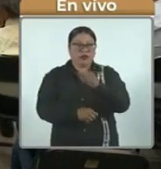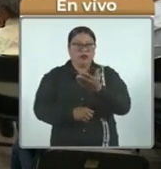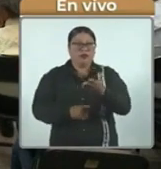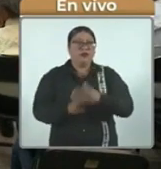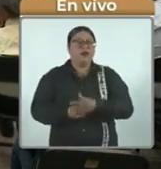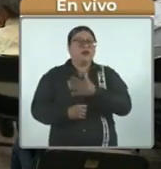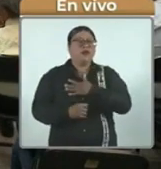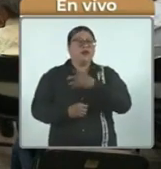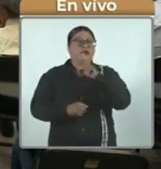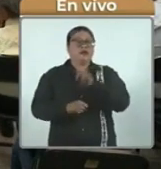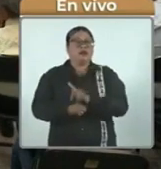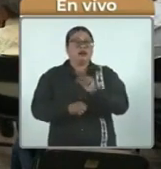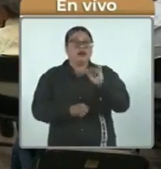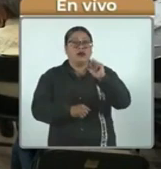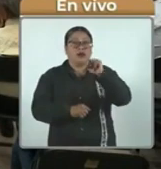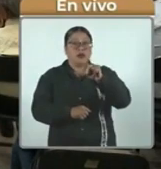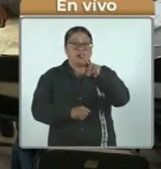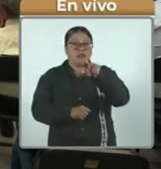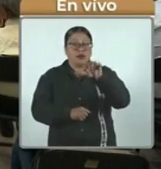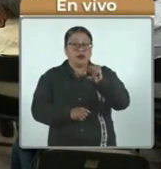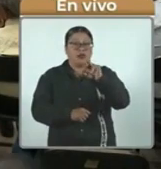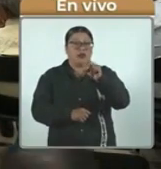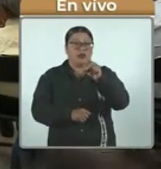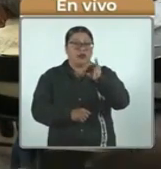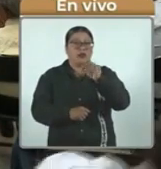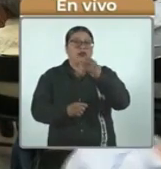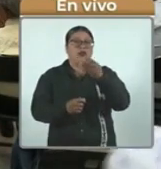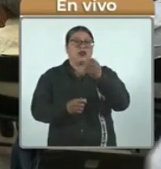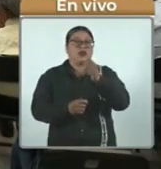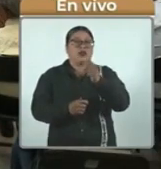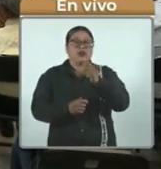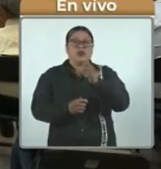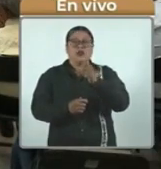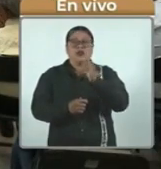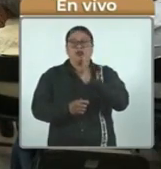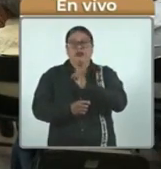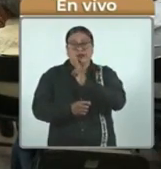buenos días. Andrés Rodríguez Ortiz, de Cuarto de Noticias.